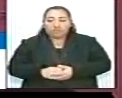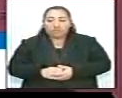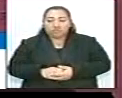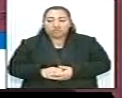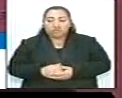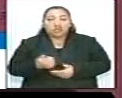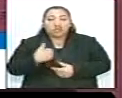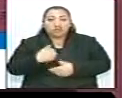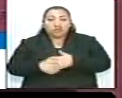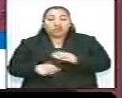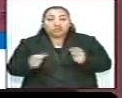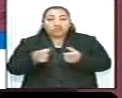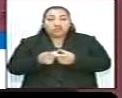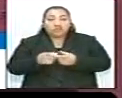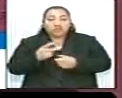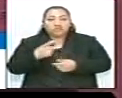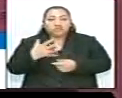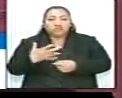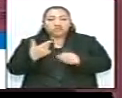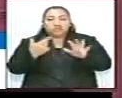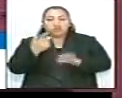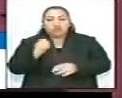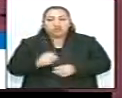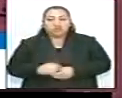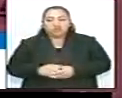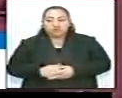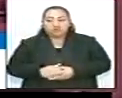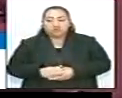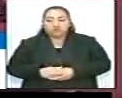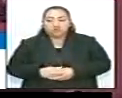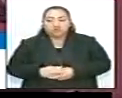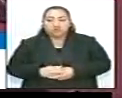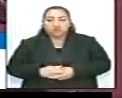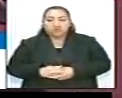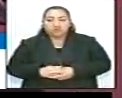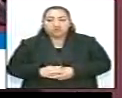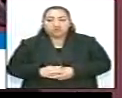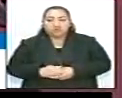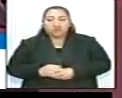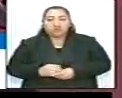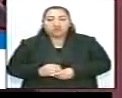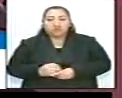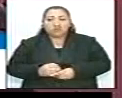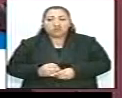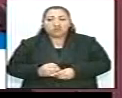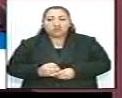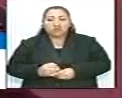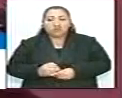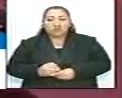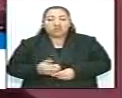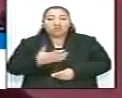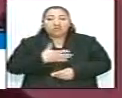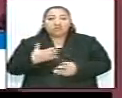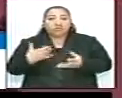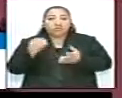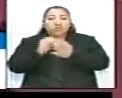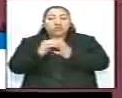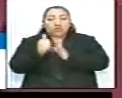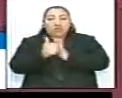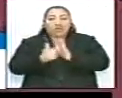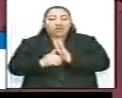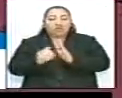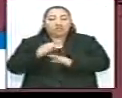en la comisión un proyecto de ley, la 2570, presidente, quisiera que lo agende porque es un proyecto de ley